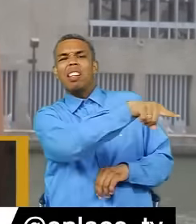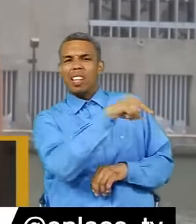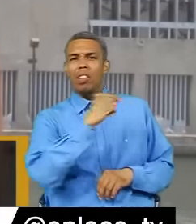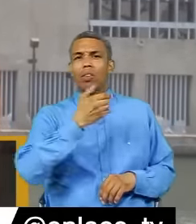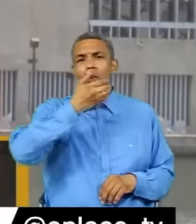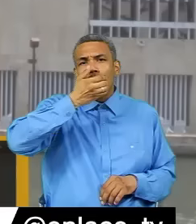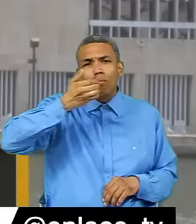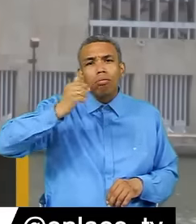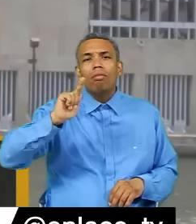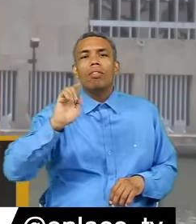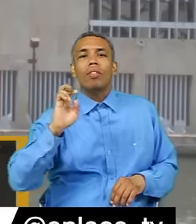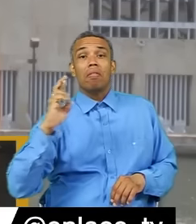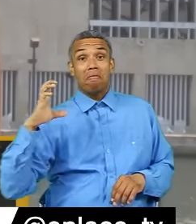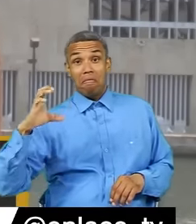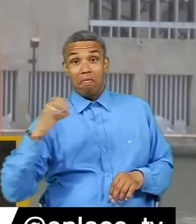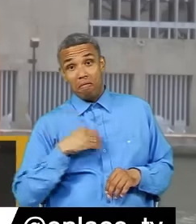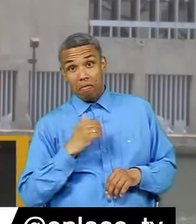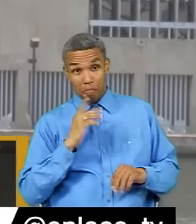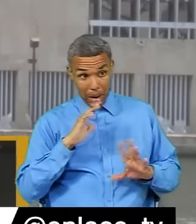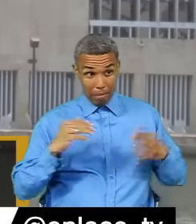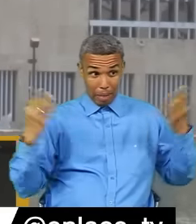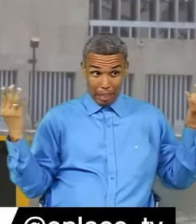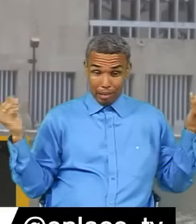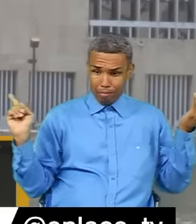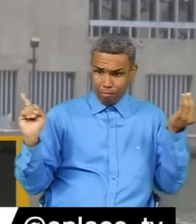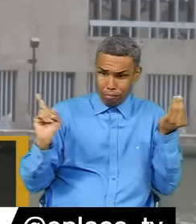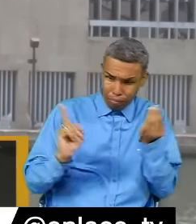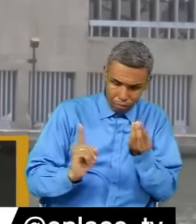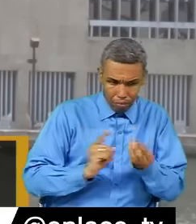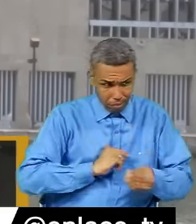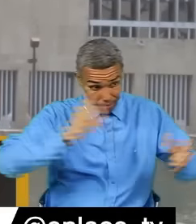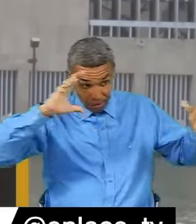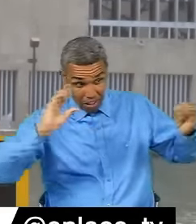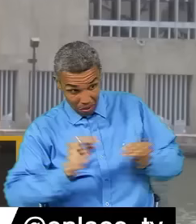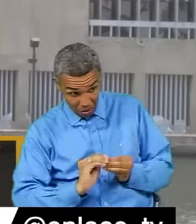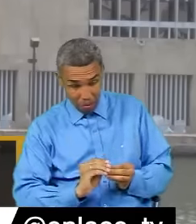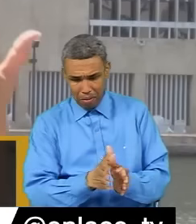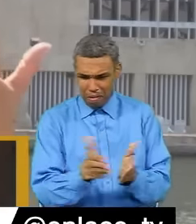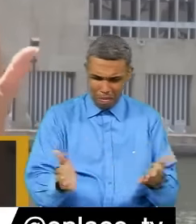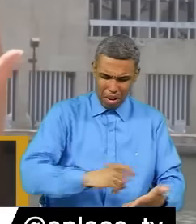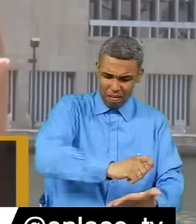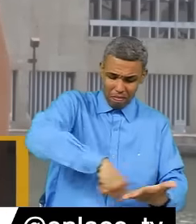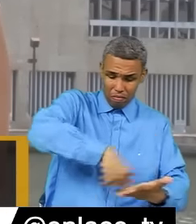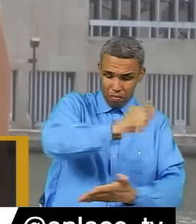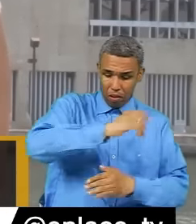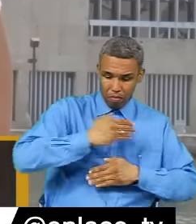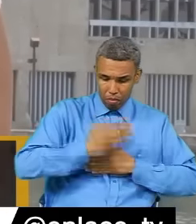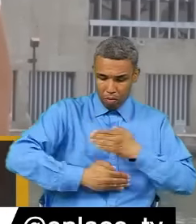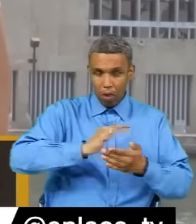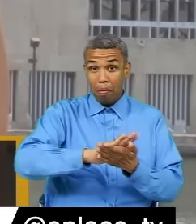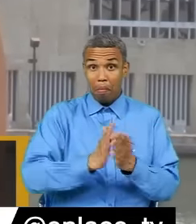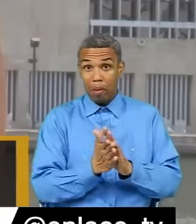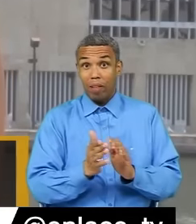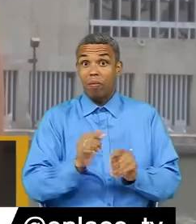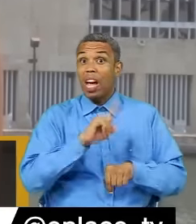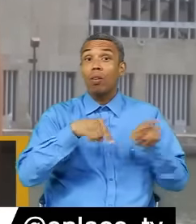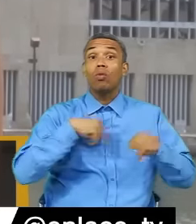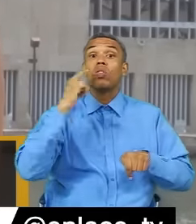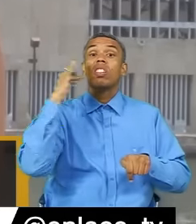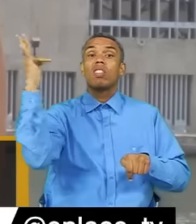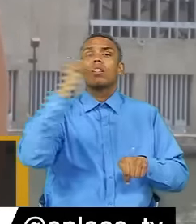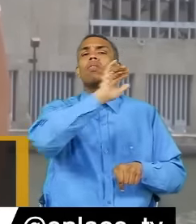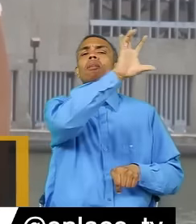diferentes delegaciones que vienen no solo del interior del país, sino también del exterior. Vienen a